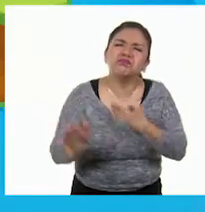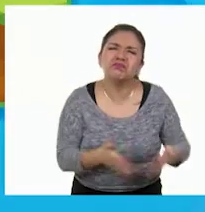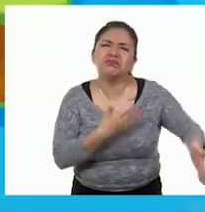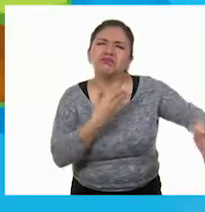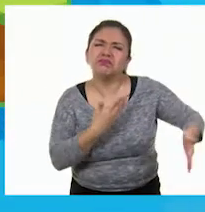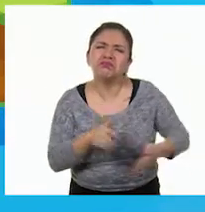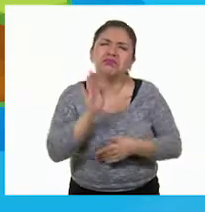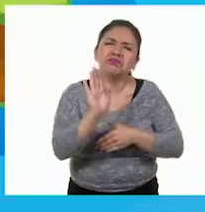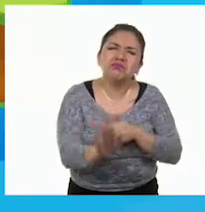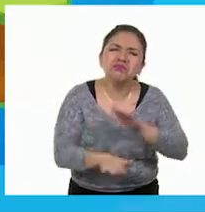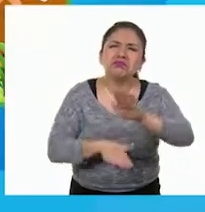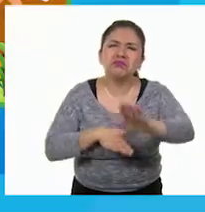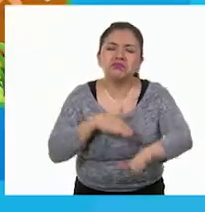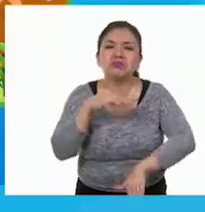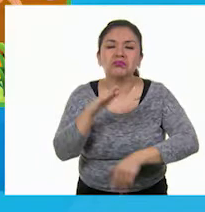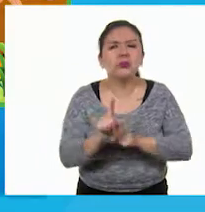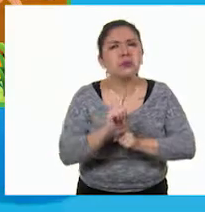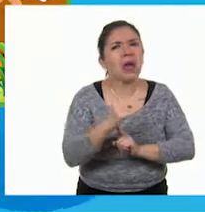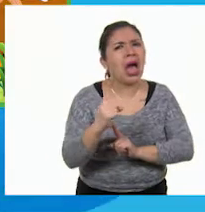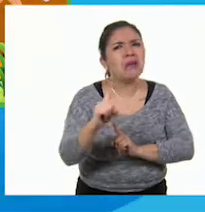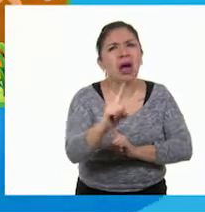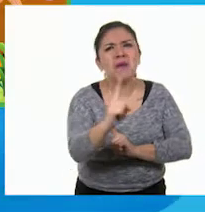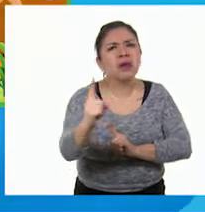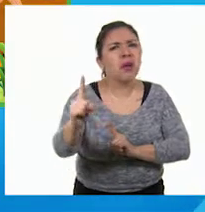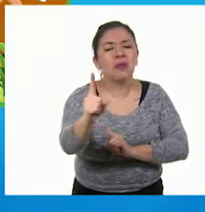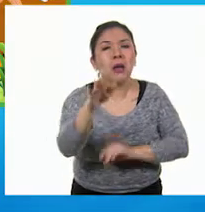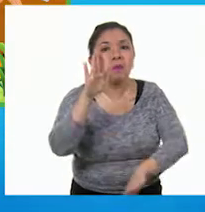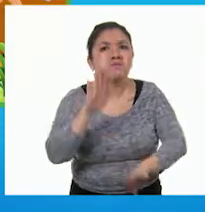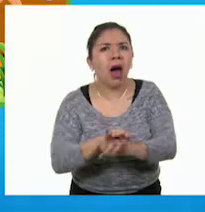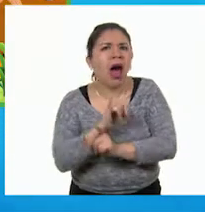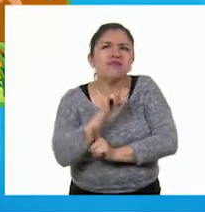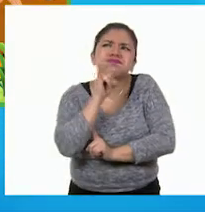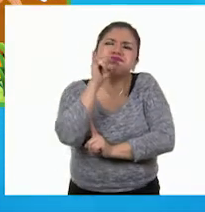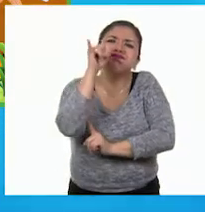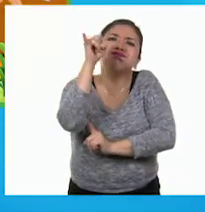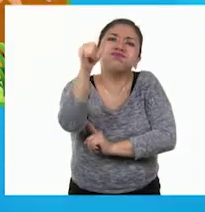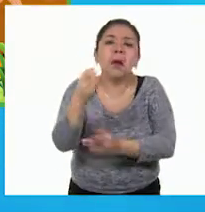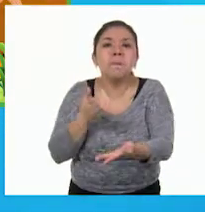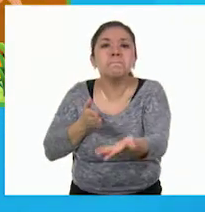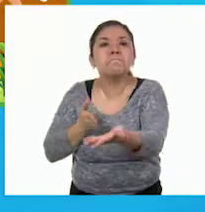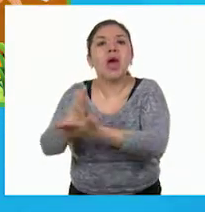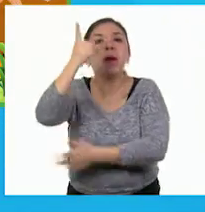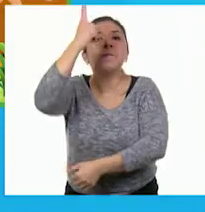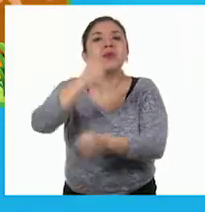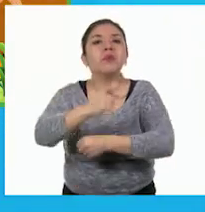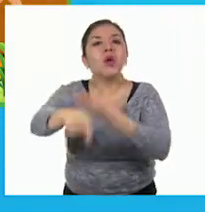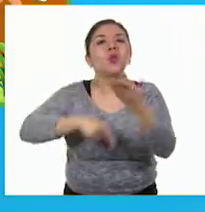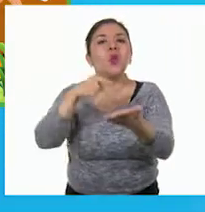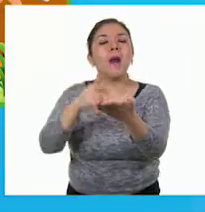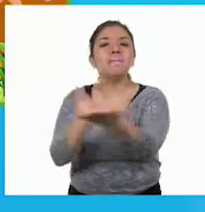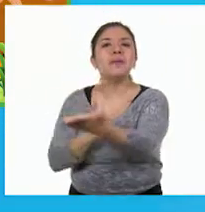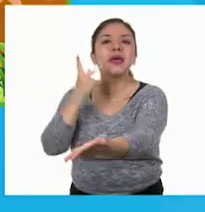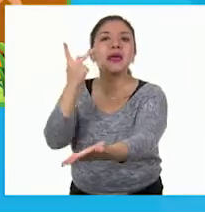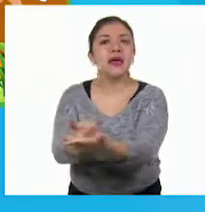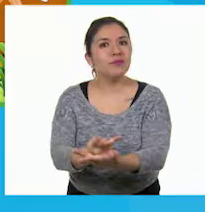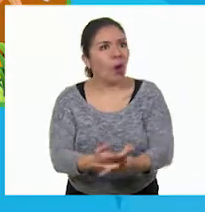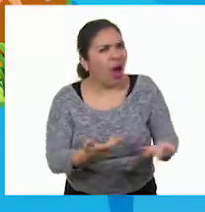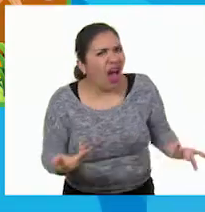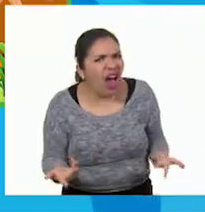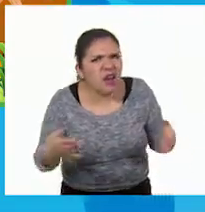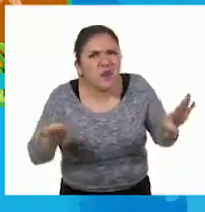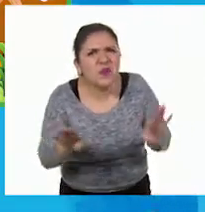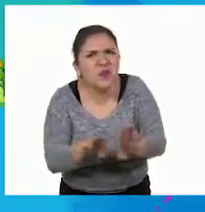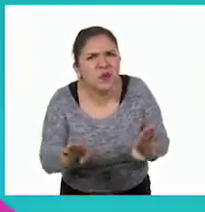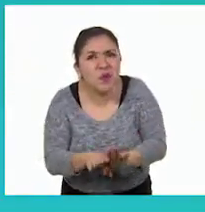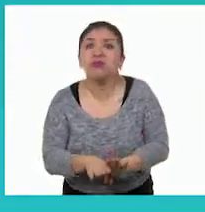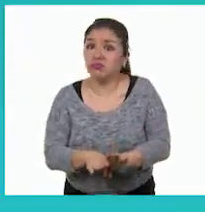instante, con lo que le sacó una gran ventaja a la liebre dormida y llegó a la meta y ganó el premio. ¿Cómo crees?